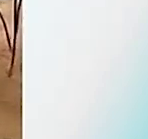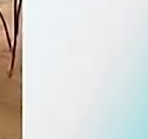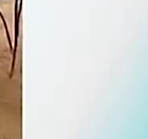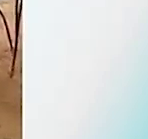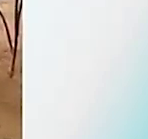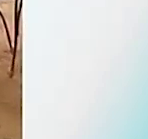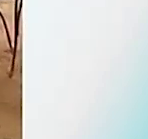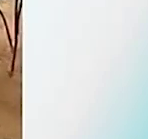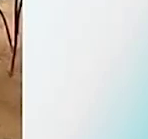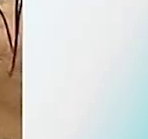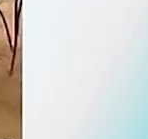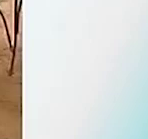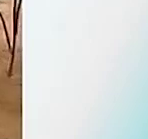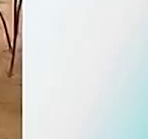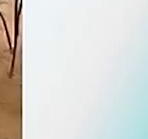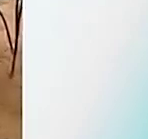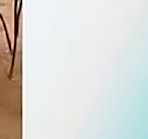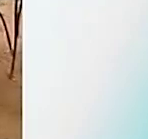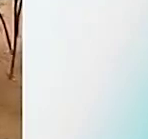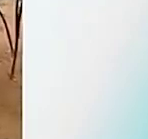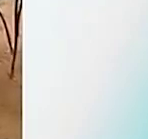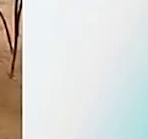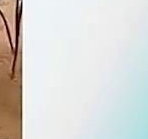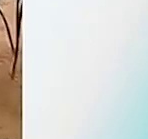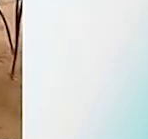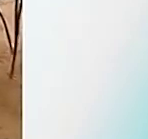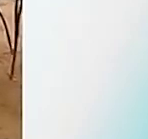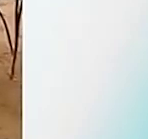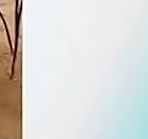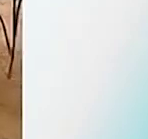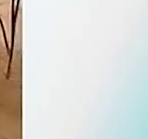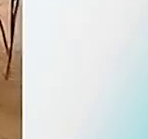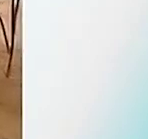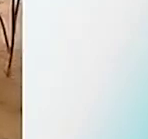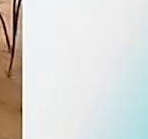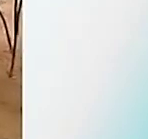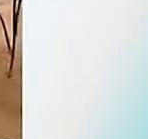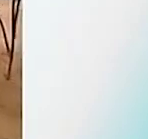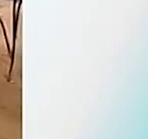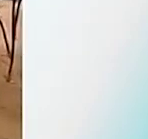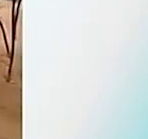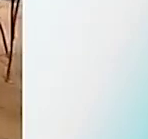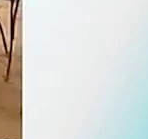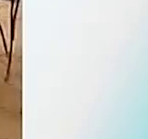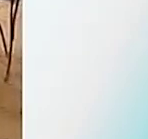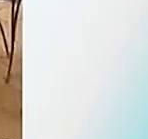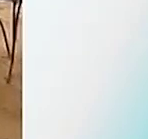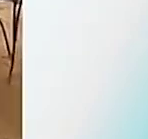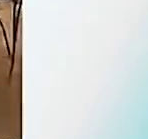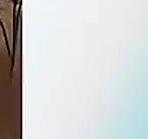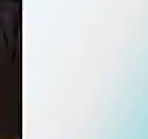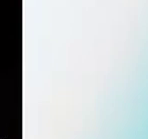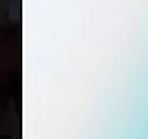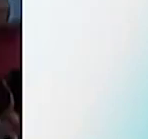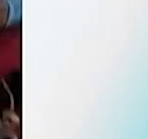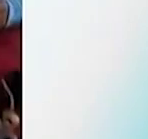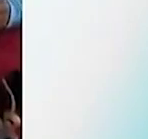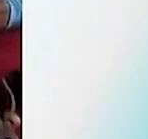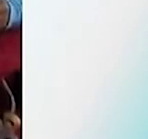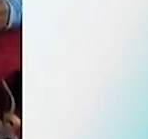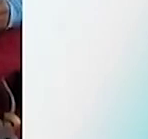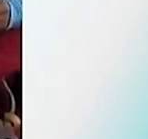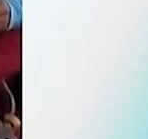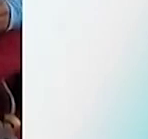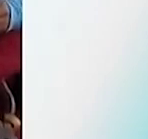el botón y no sé por qué no me prende. Ok, entonces más tarde se lo tenemos a traer. Ok, está bien. Si pasa